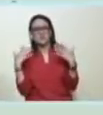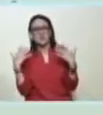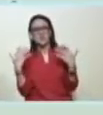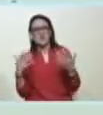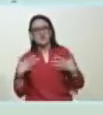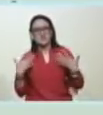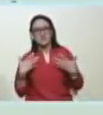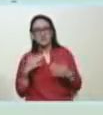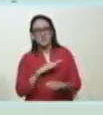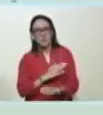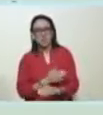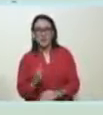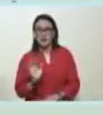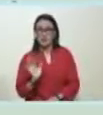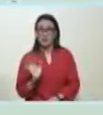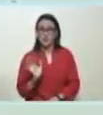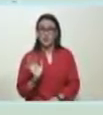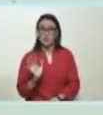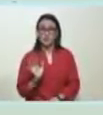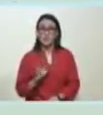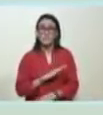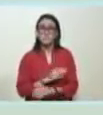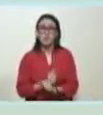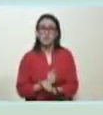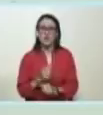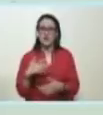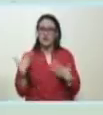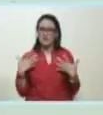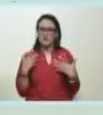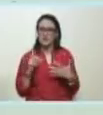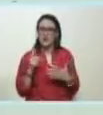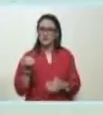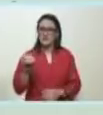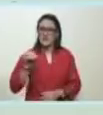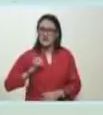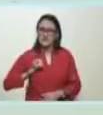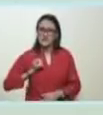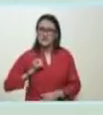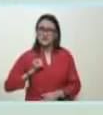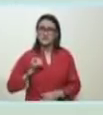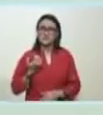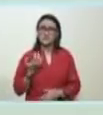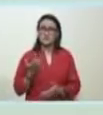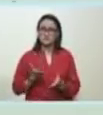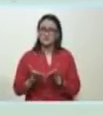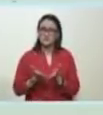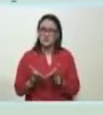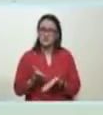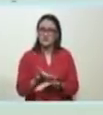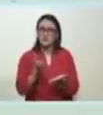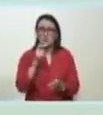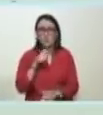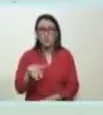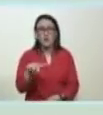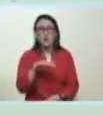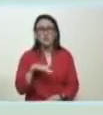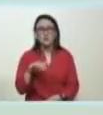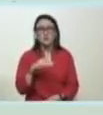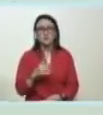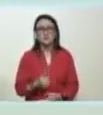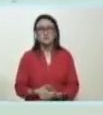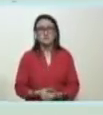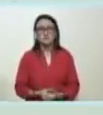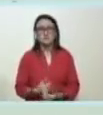disfrutando del poder. No, para mí el poder no es un disfrute, es un sacrificio para servir al pueblo. Lo digo desde